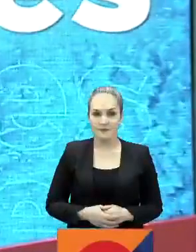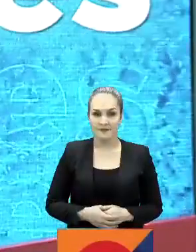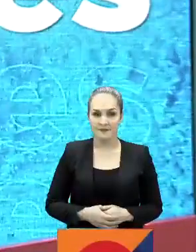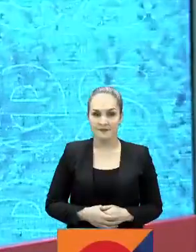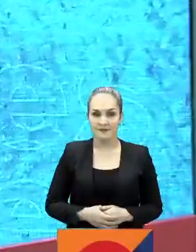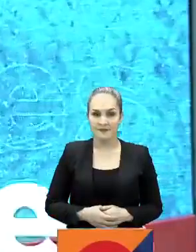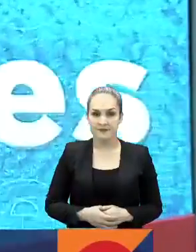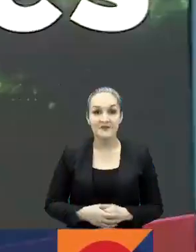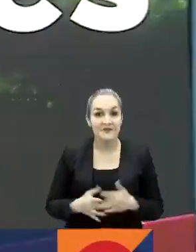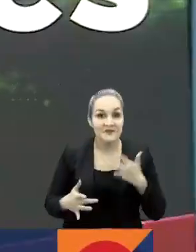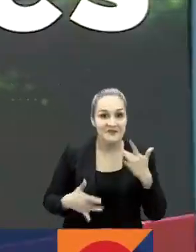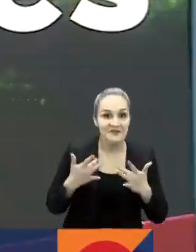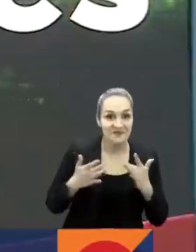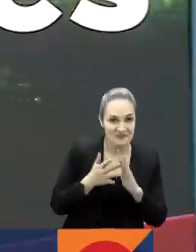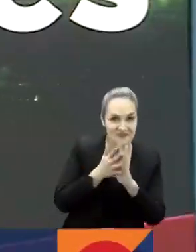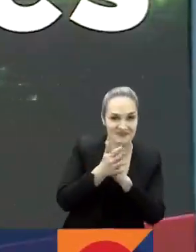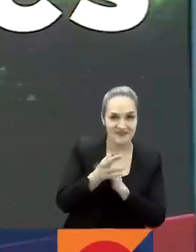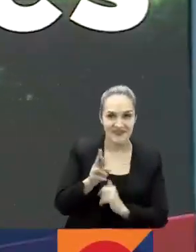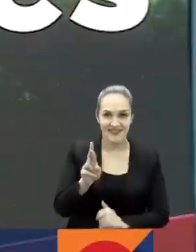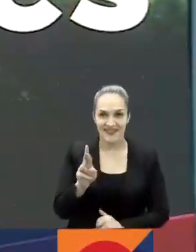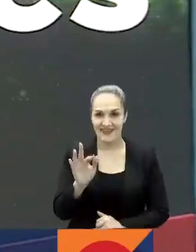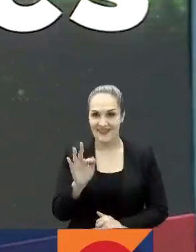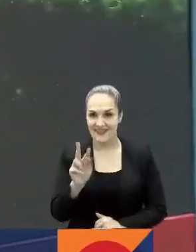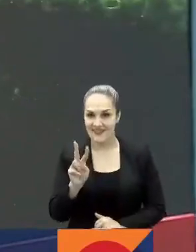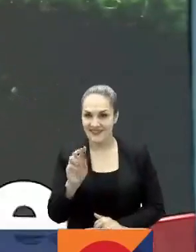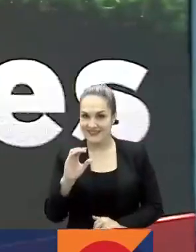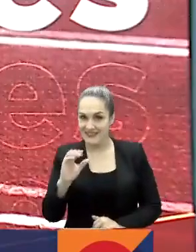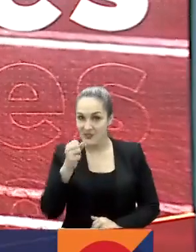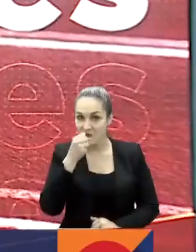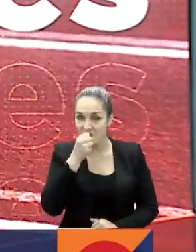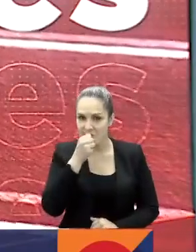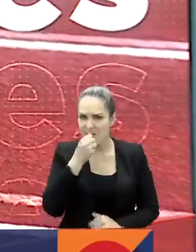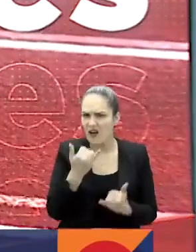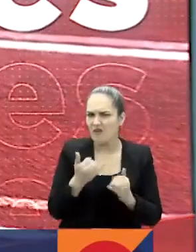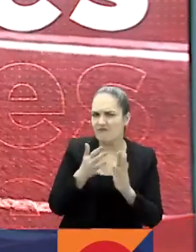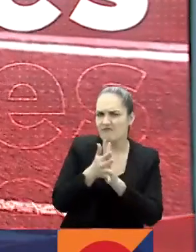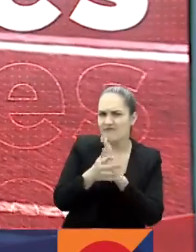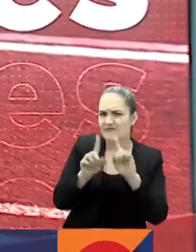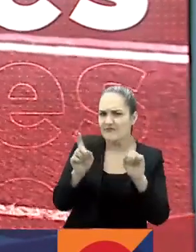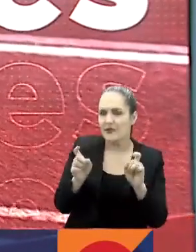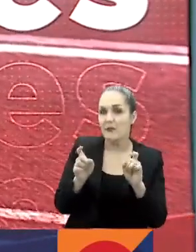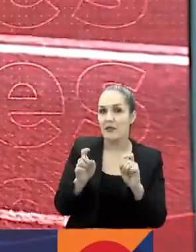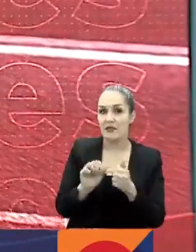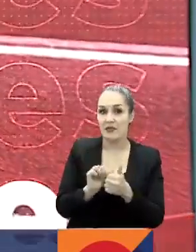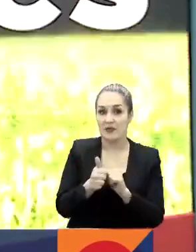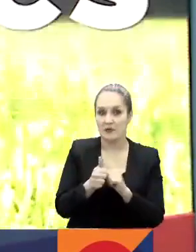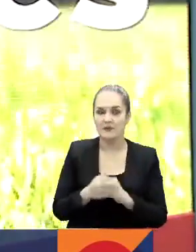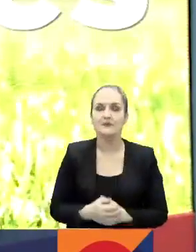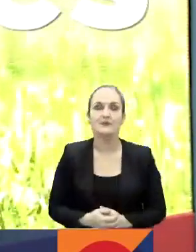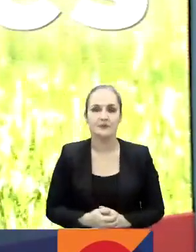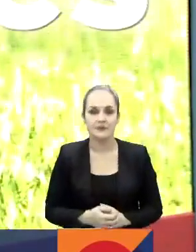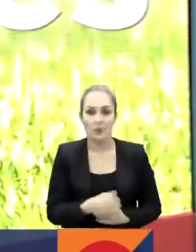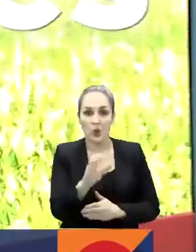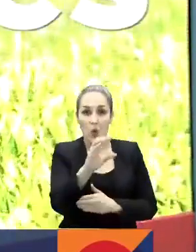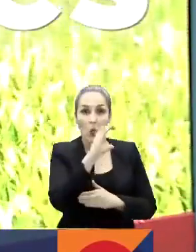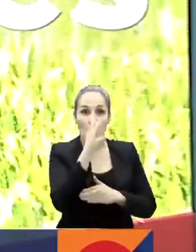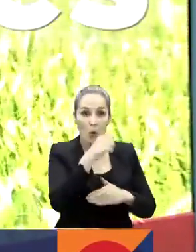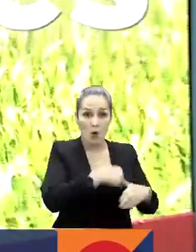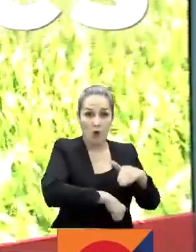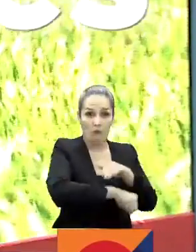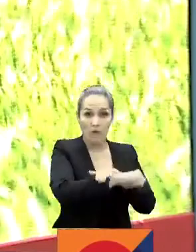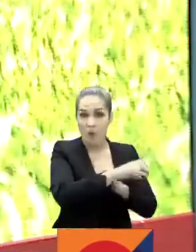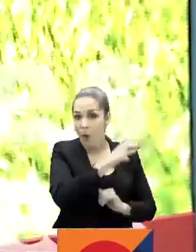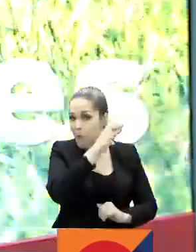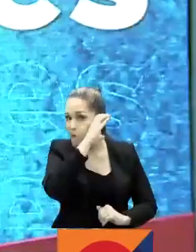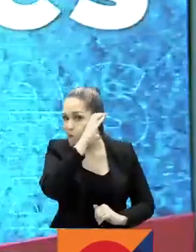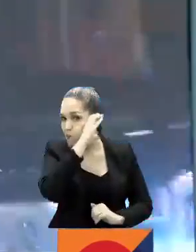Siguen disfrutando de RTVC Noticias y es tiempo de compartir con ustedes la actualidad deportiva. La Selección Colombia de fútbol ya se encuentra en Lima para jugar